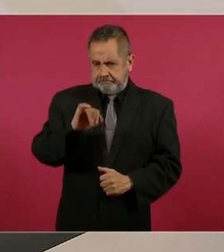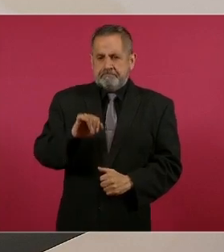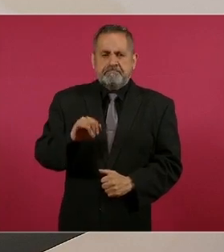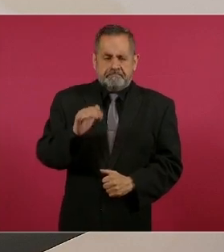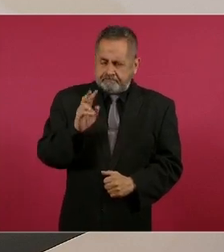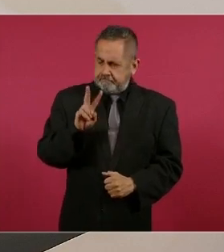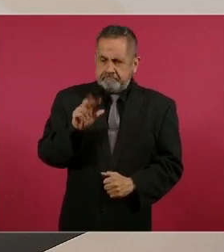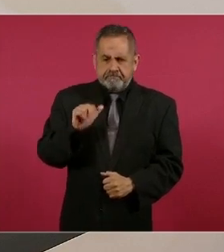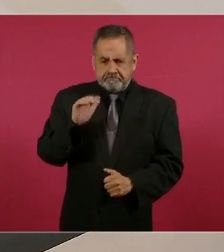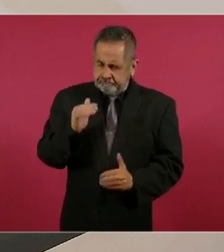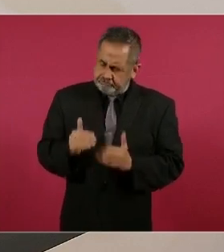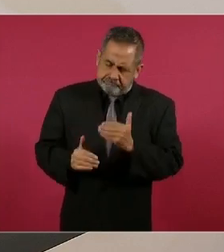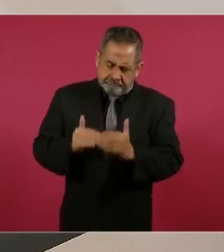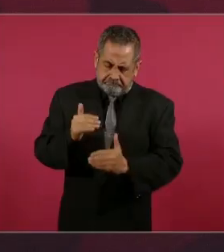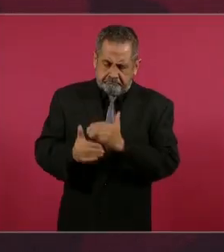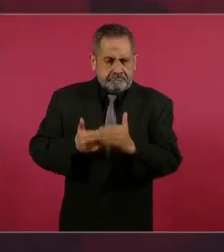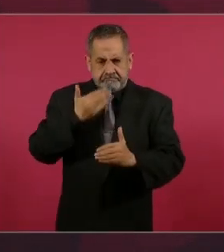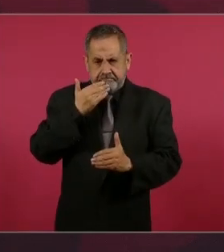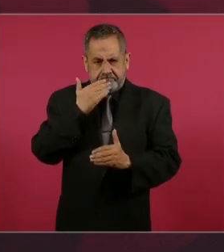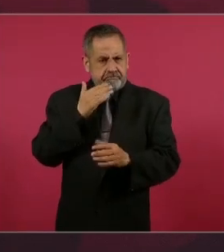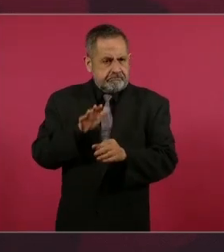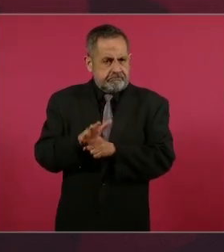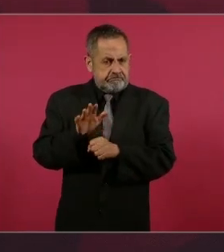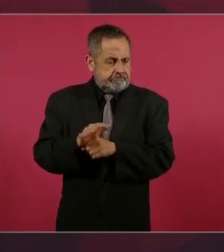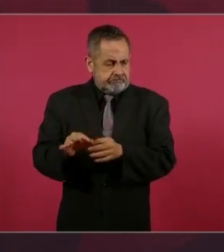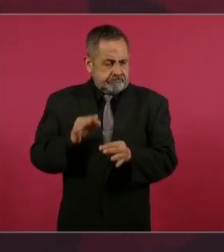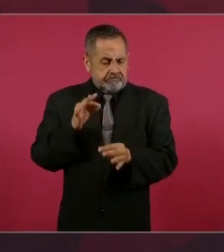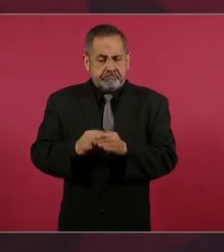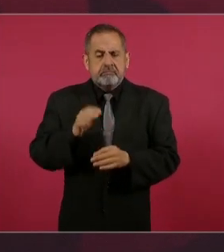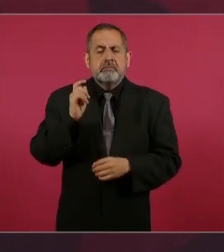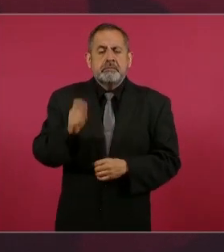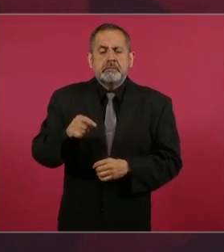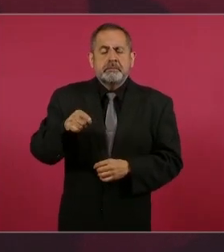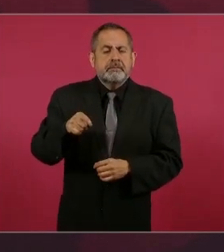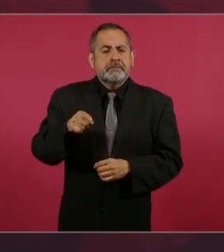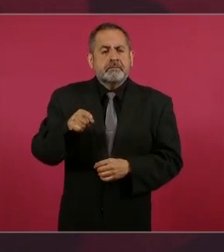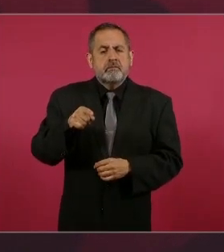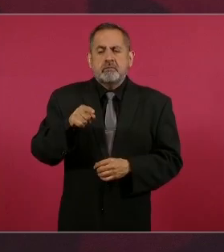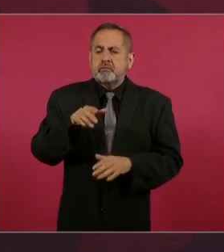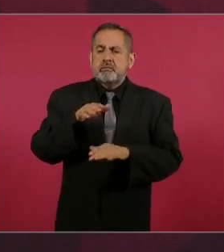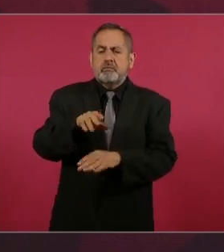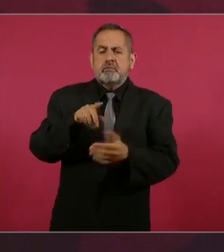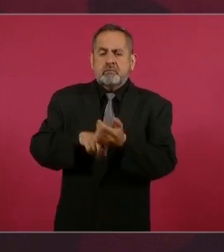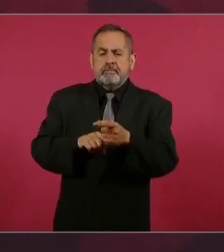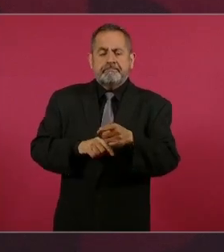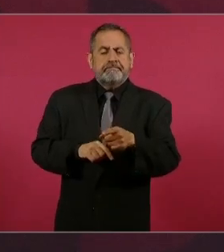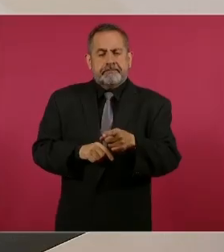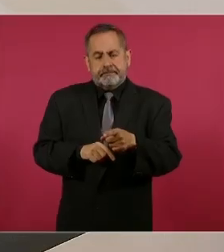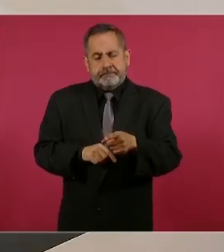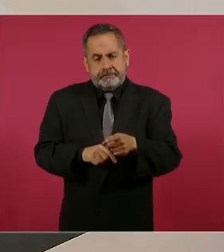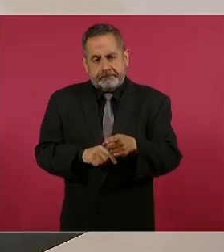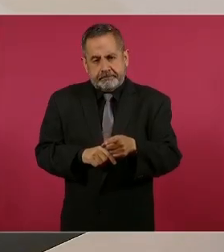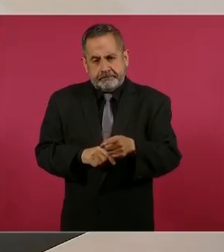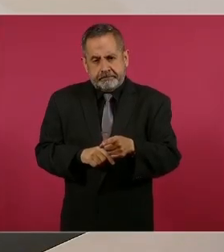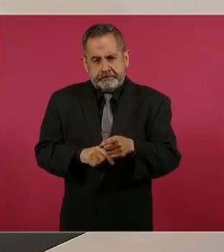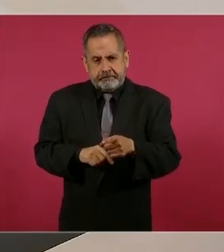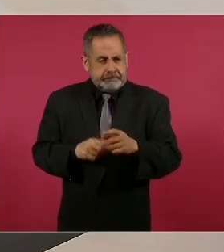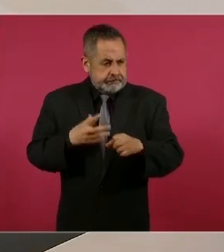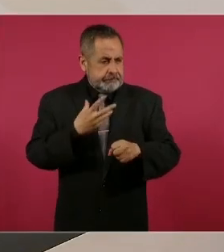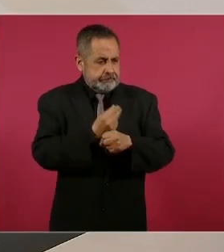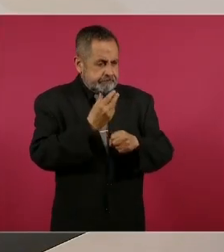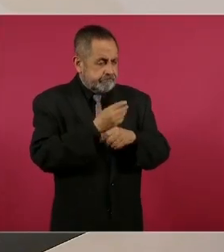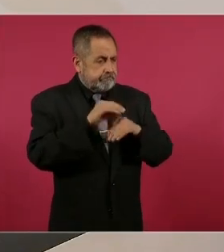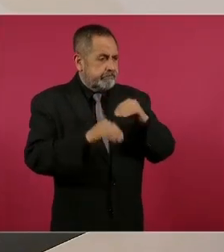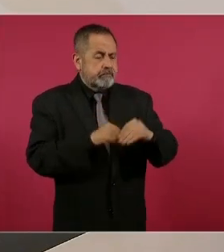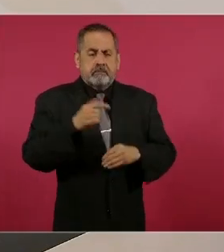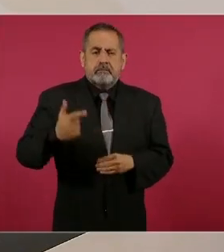avanzando bastante en lo que tiene que ver con la rehabilitación del puerto